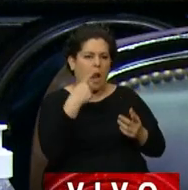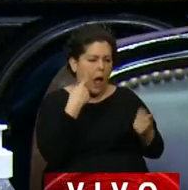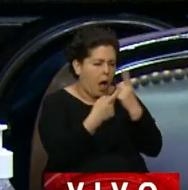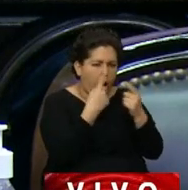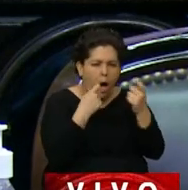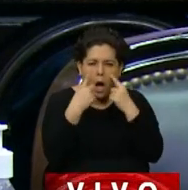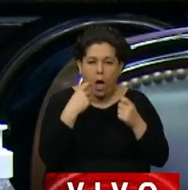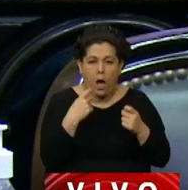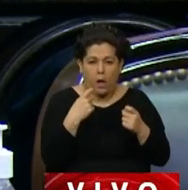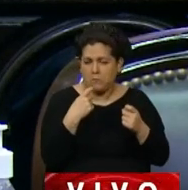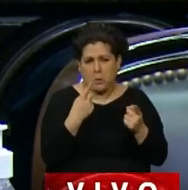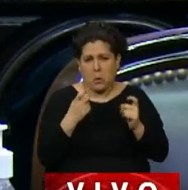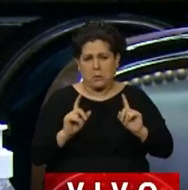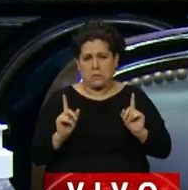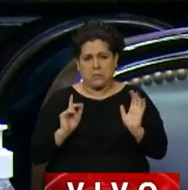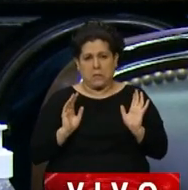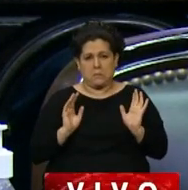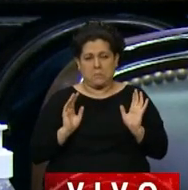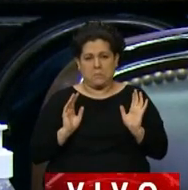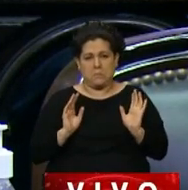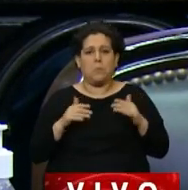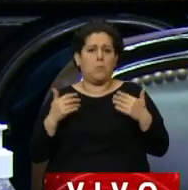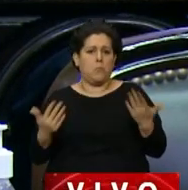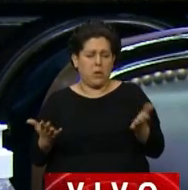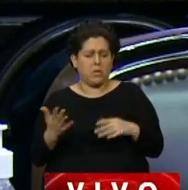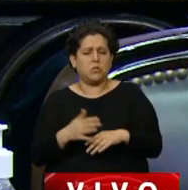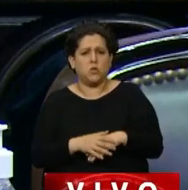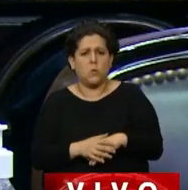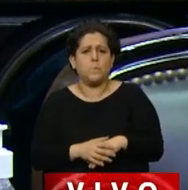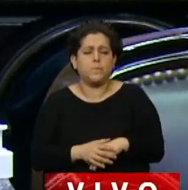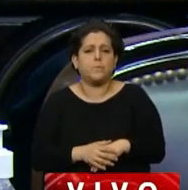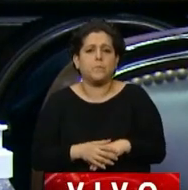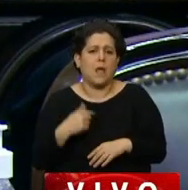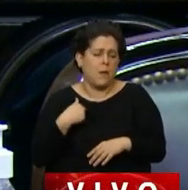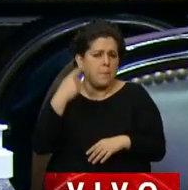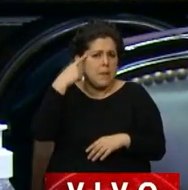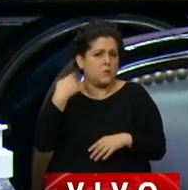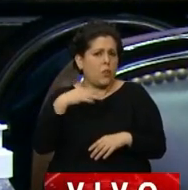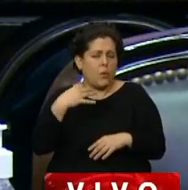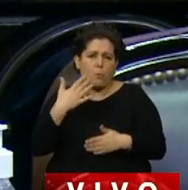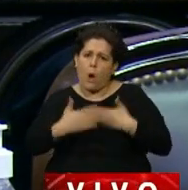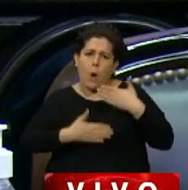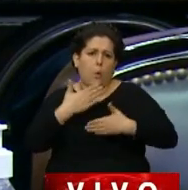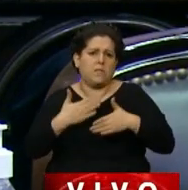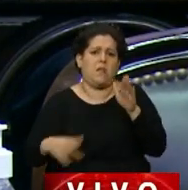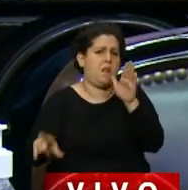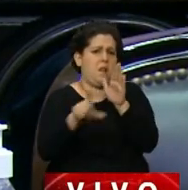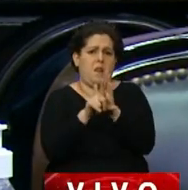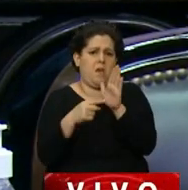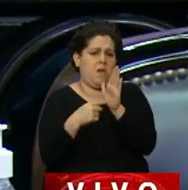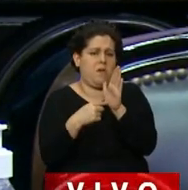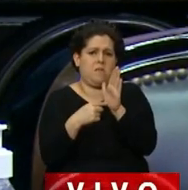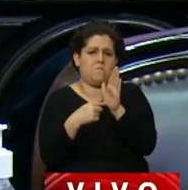elección. Es por eso, señor presidente, que es necesario avanzar en esta ley,